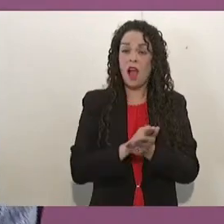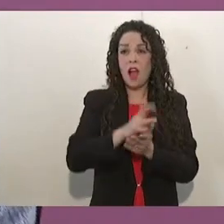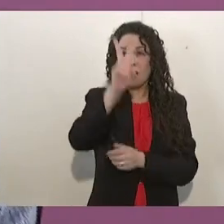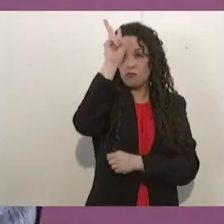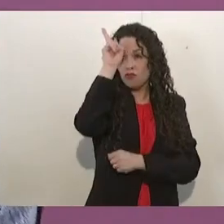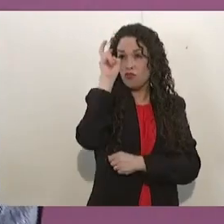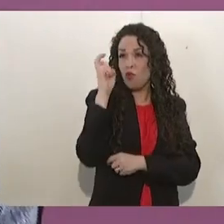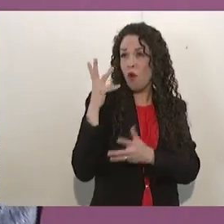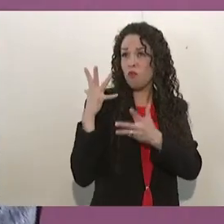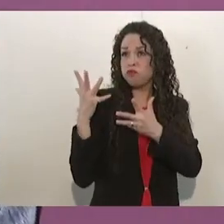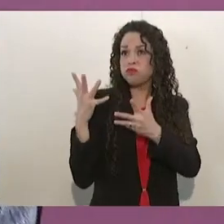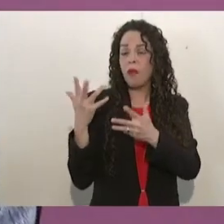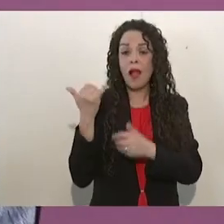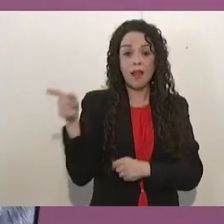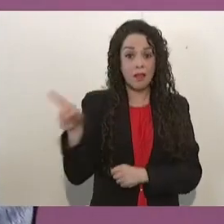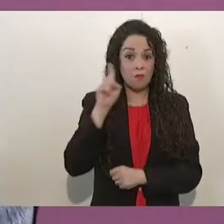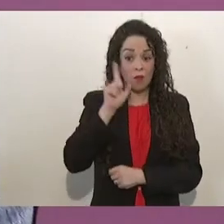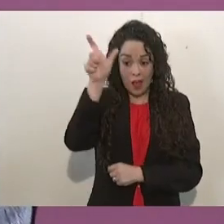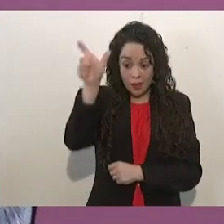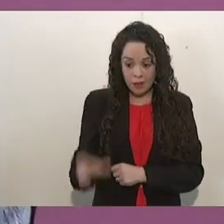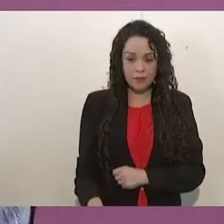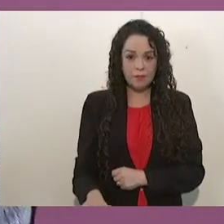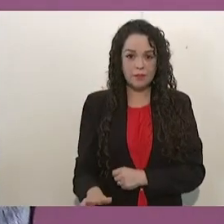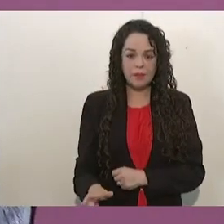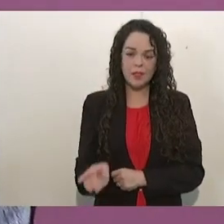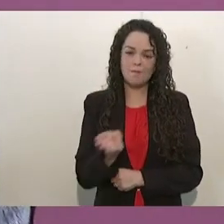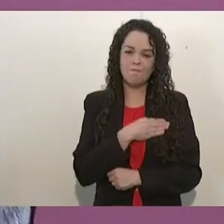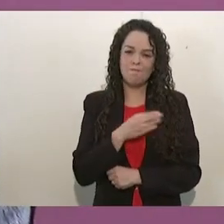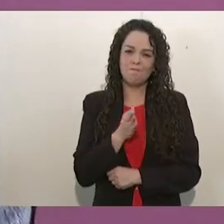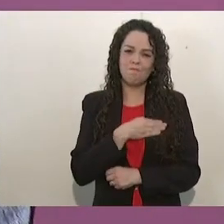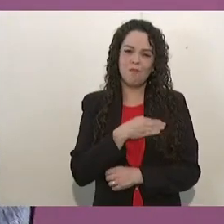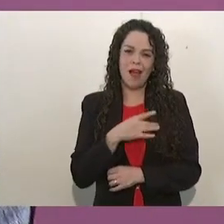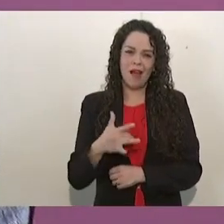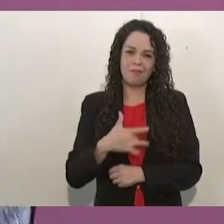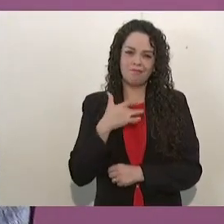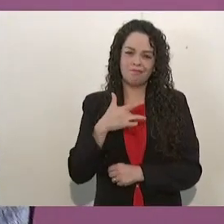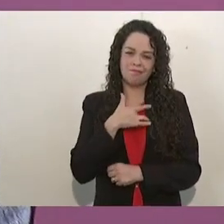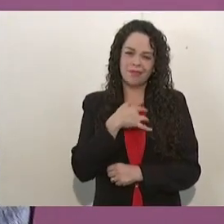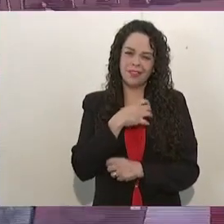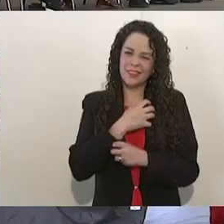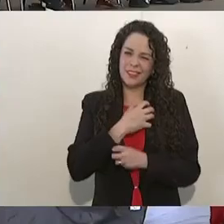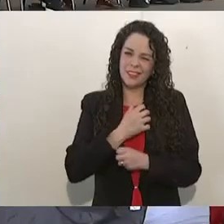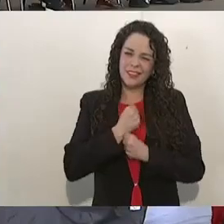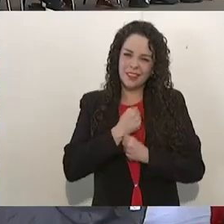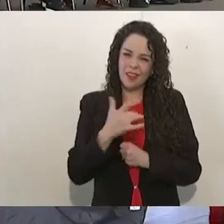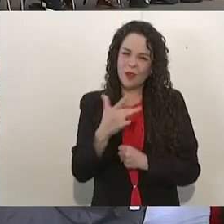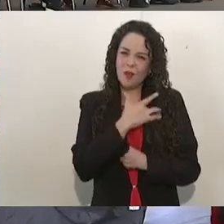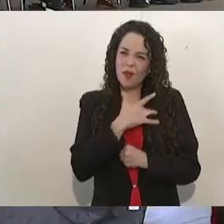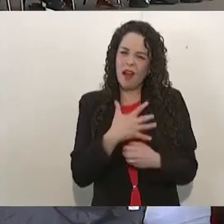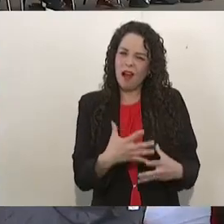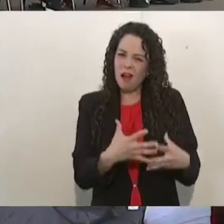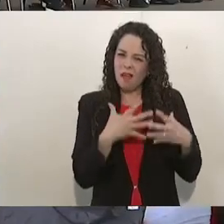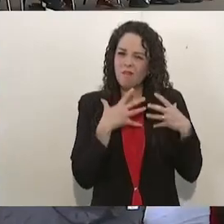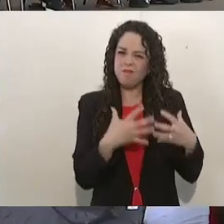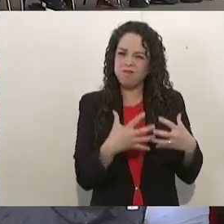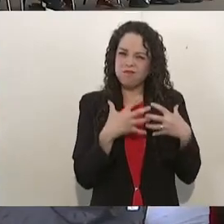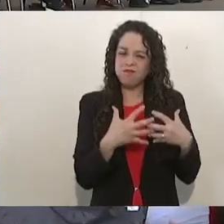todo una mujer con buenos sentimientos, una mujer que es puro corazón.